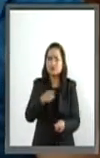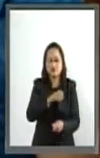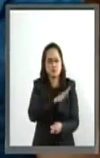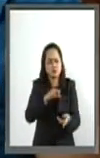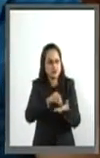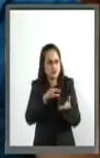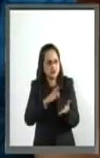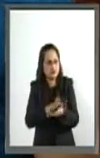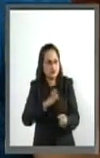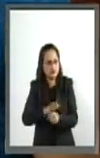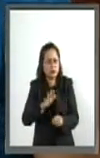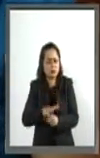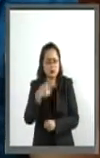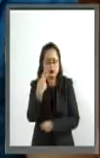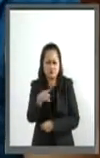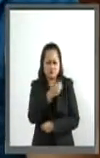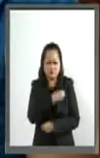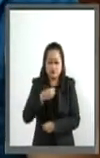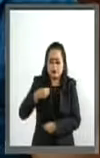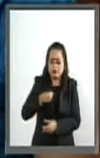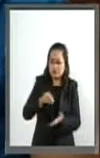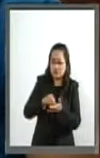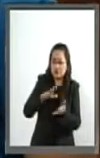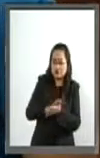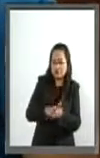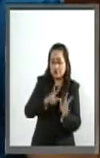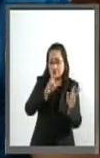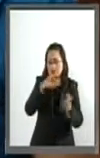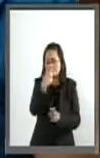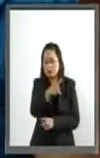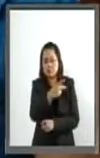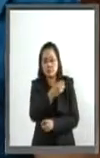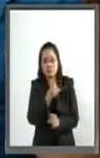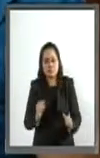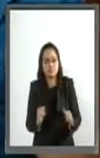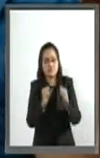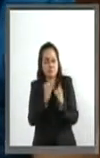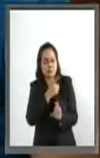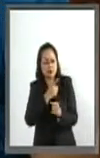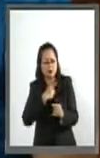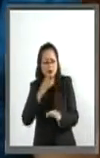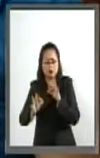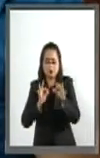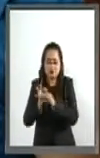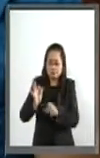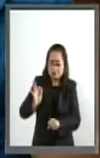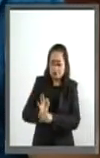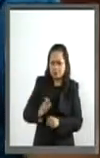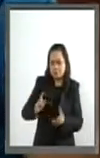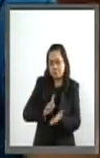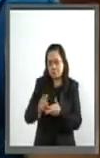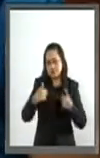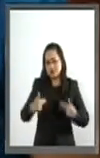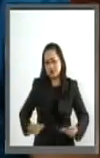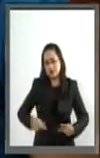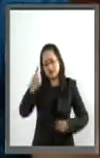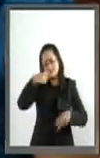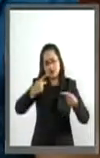establecer la obligatoriedad del Instituto de salvaguardar los derechos humanos de los